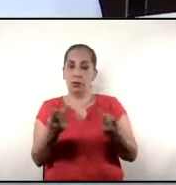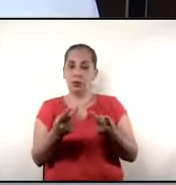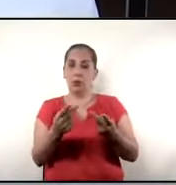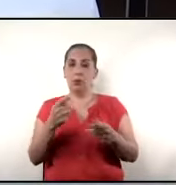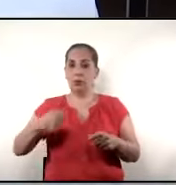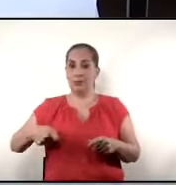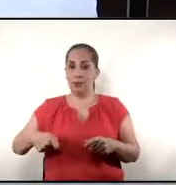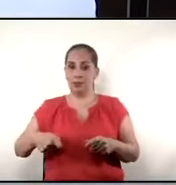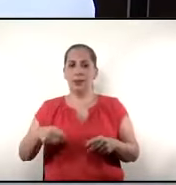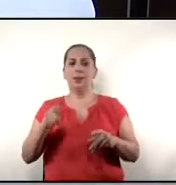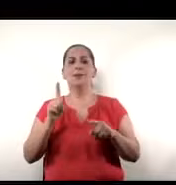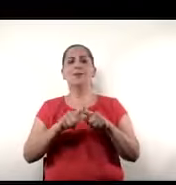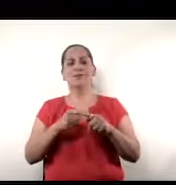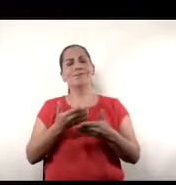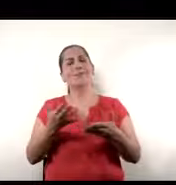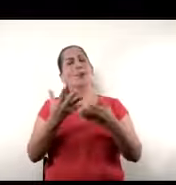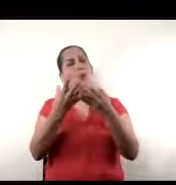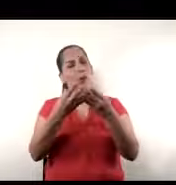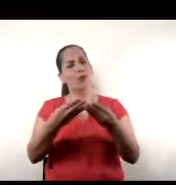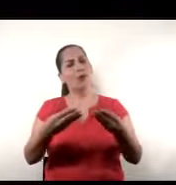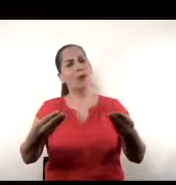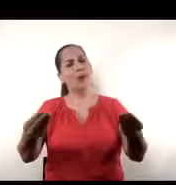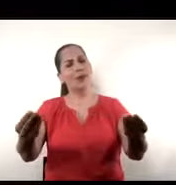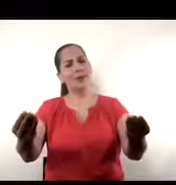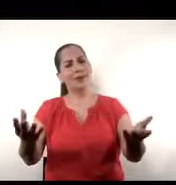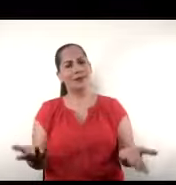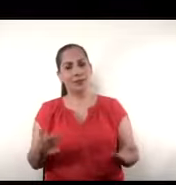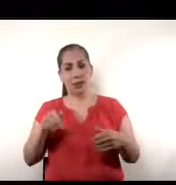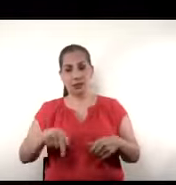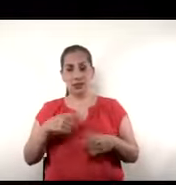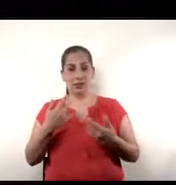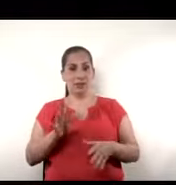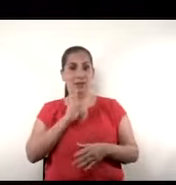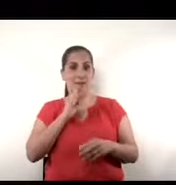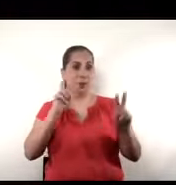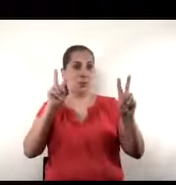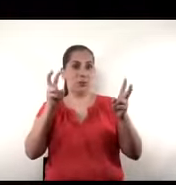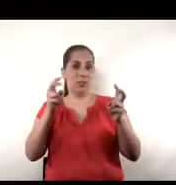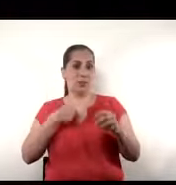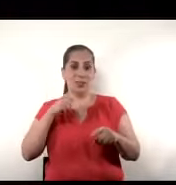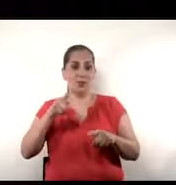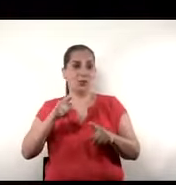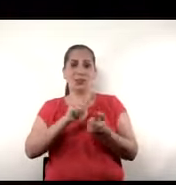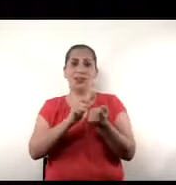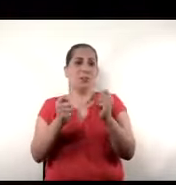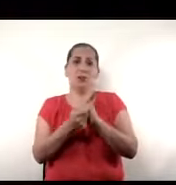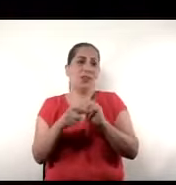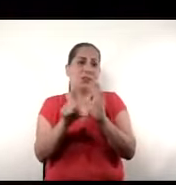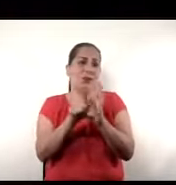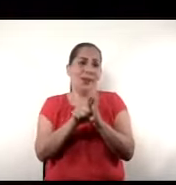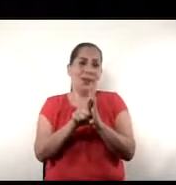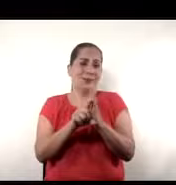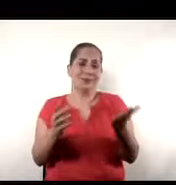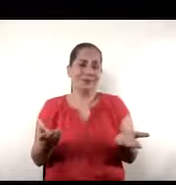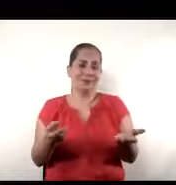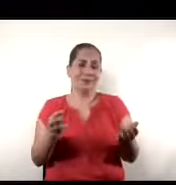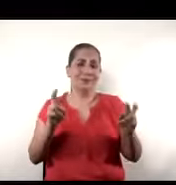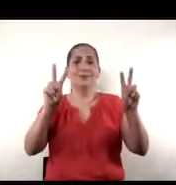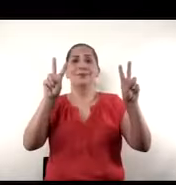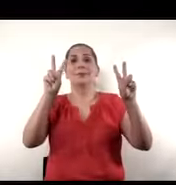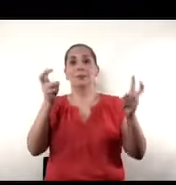cosas empiezan a fluir. Aquí, hemos estado hablando aquí de temas que no requieren de modificaciones legales. Estamos hablando de